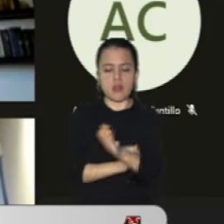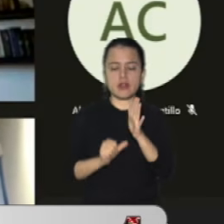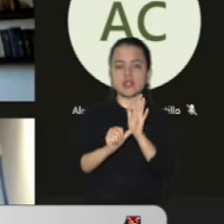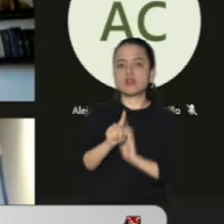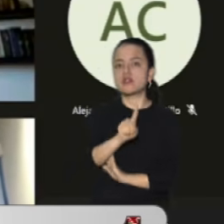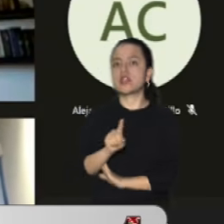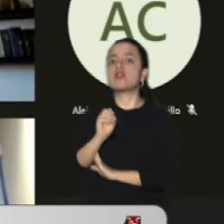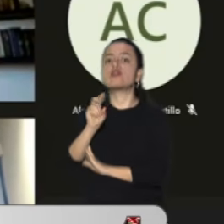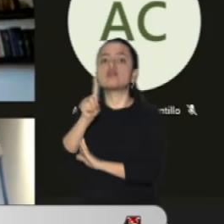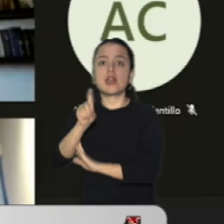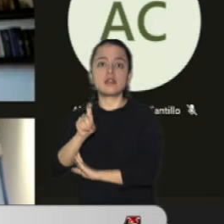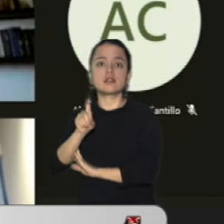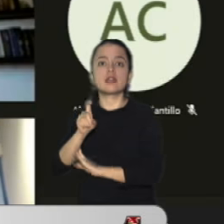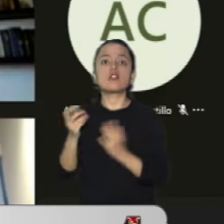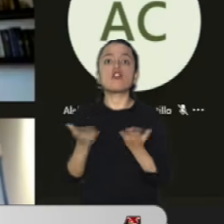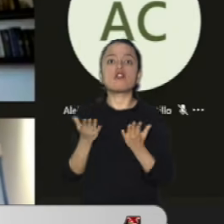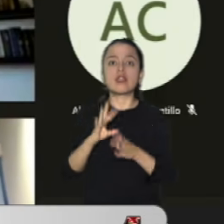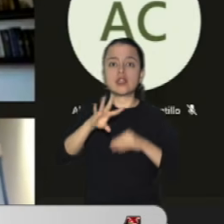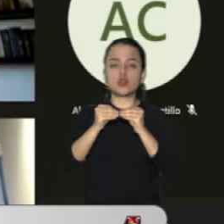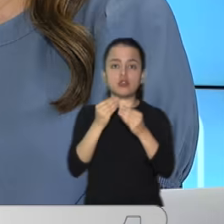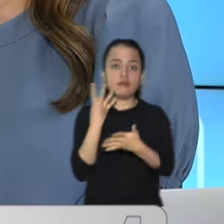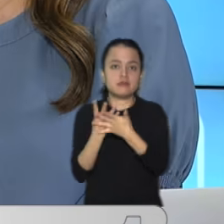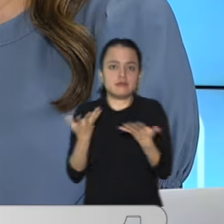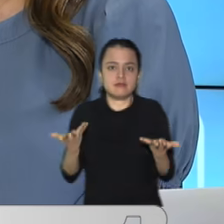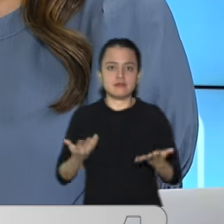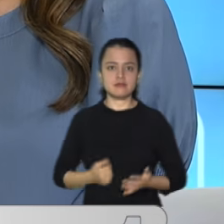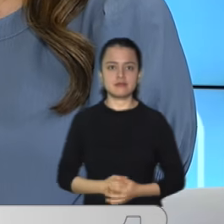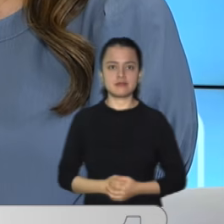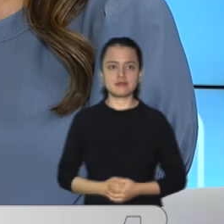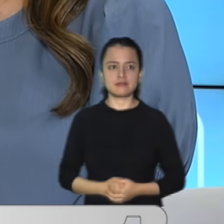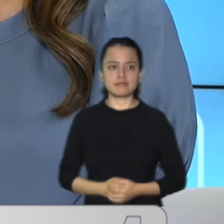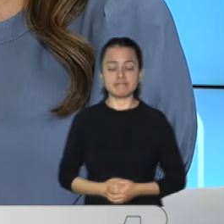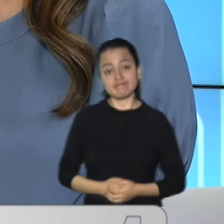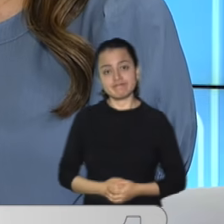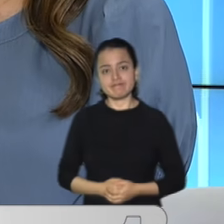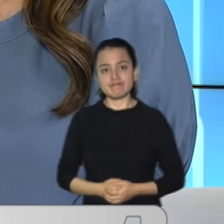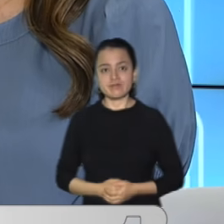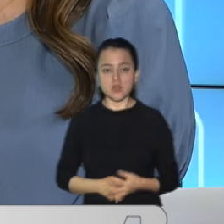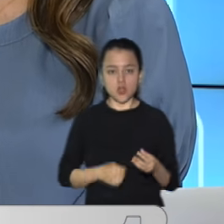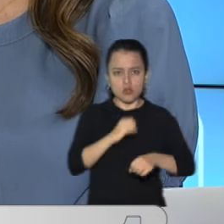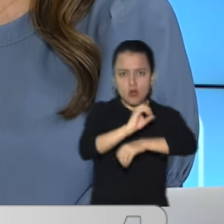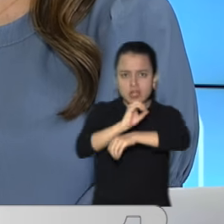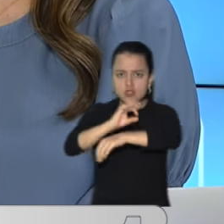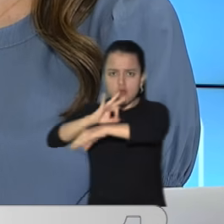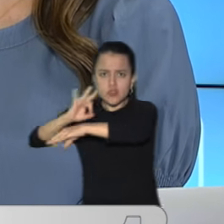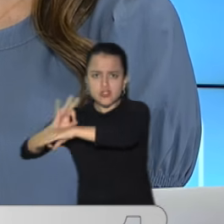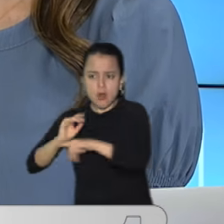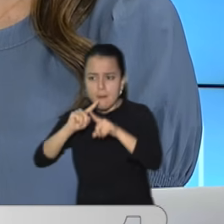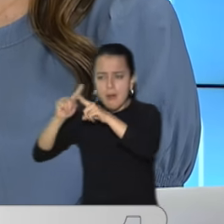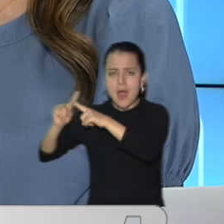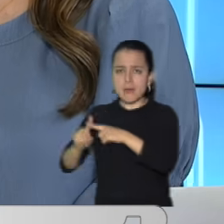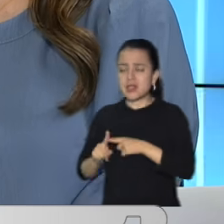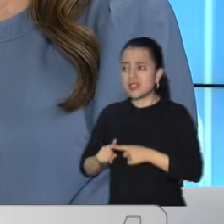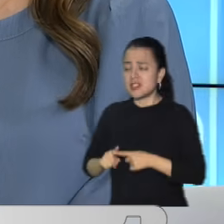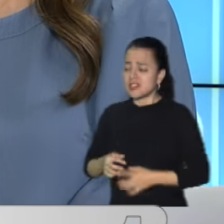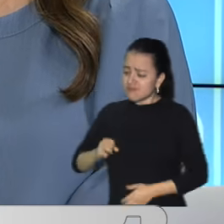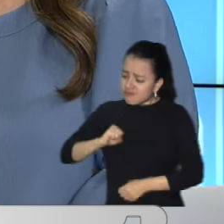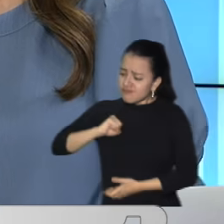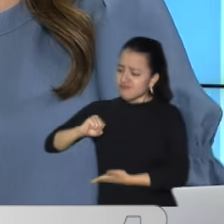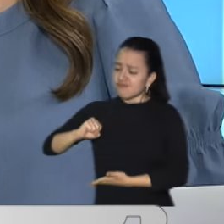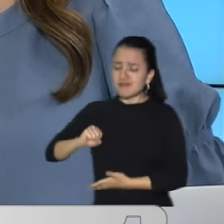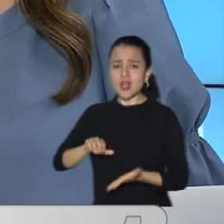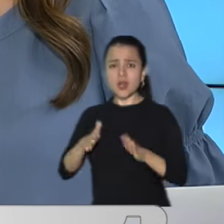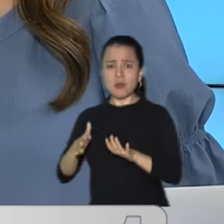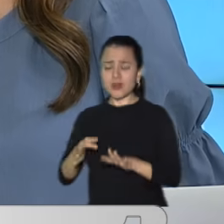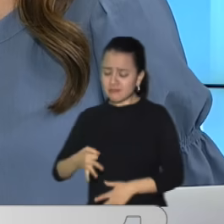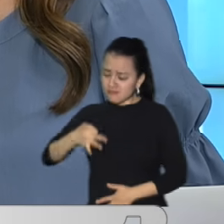artículo 106 del Código Penal. Las organizaciones defensoras del derecho a morir dignamente celebraron la decisión